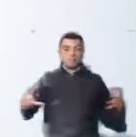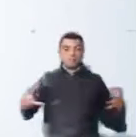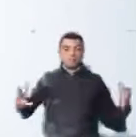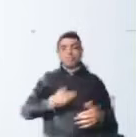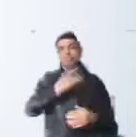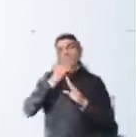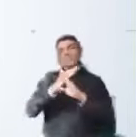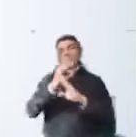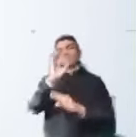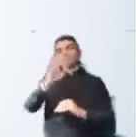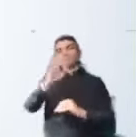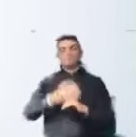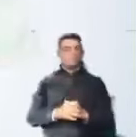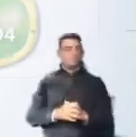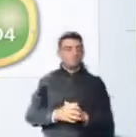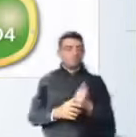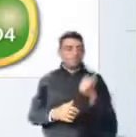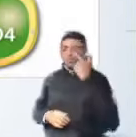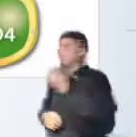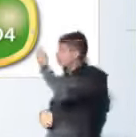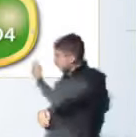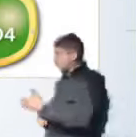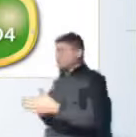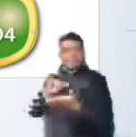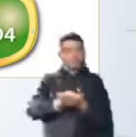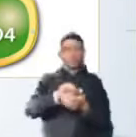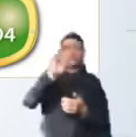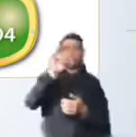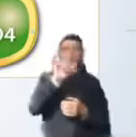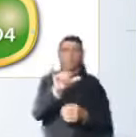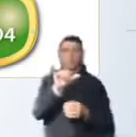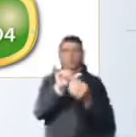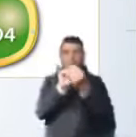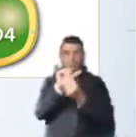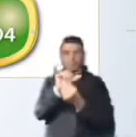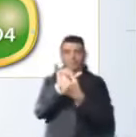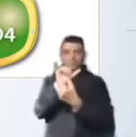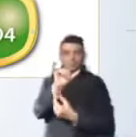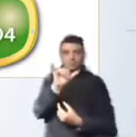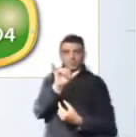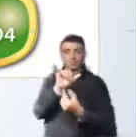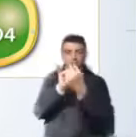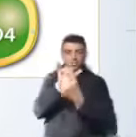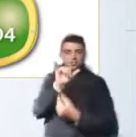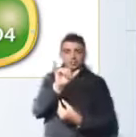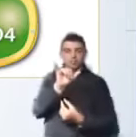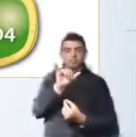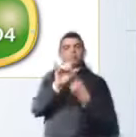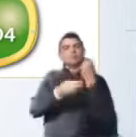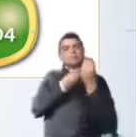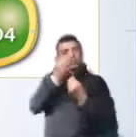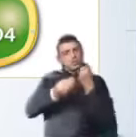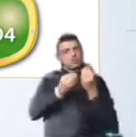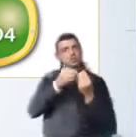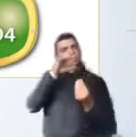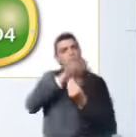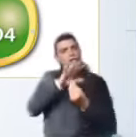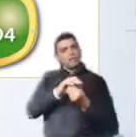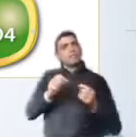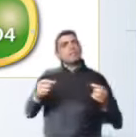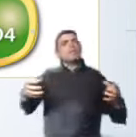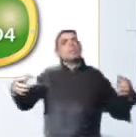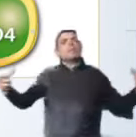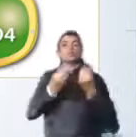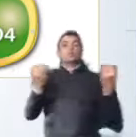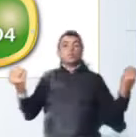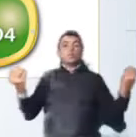Estos son anticuerpos, estas moléculas en Y. Y lo que hace el Ganoderma lucidum es aumentar el número y la activación